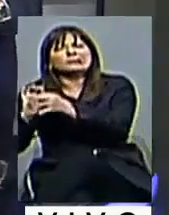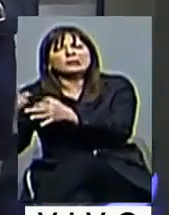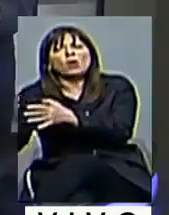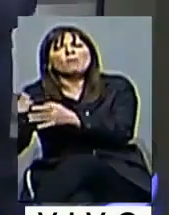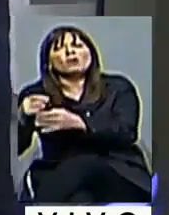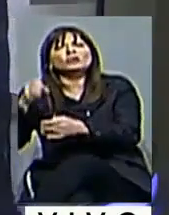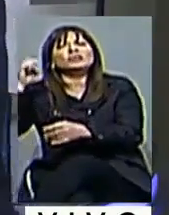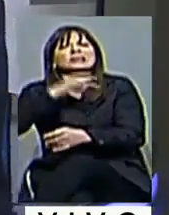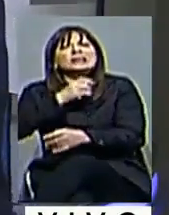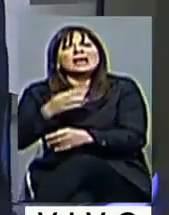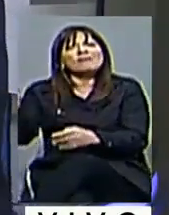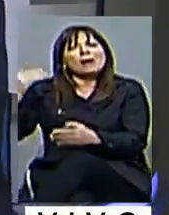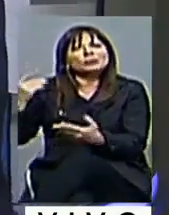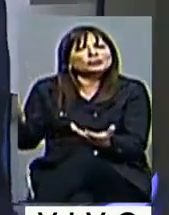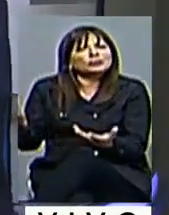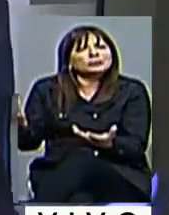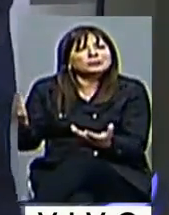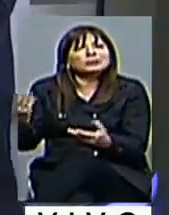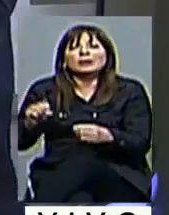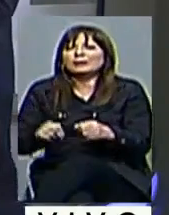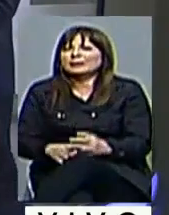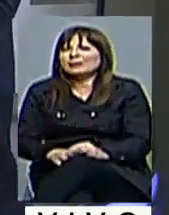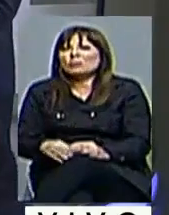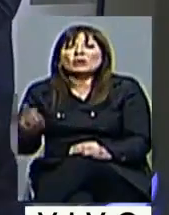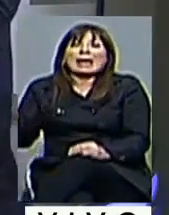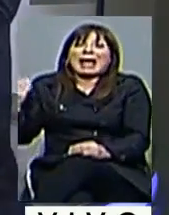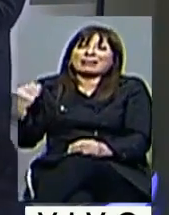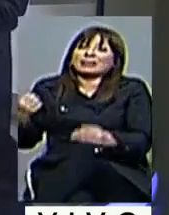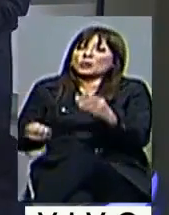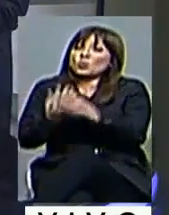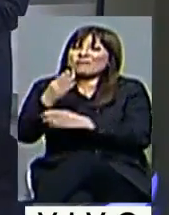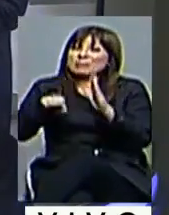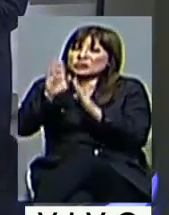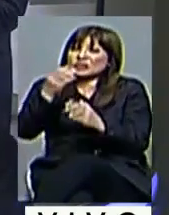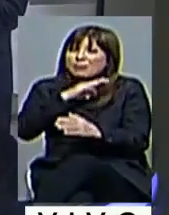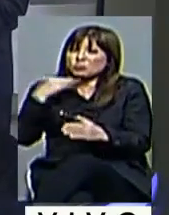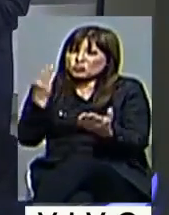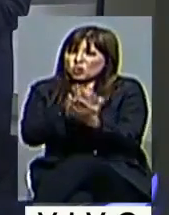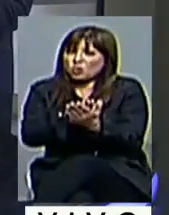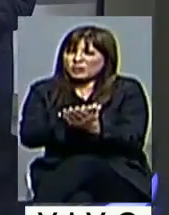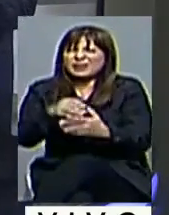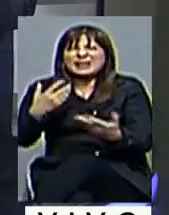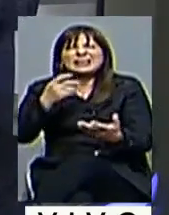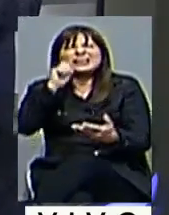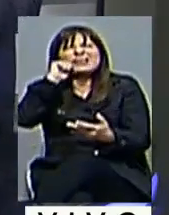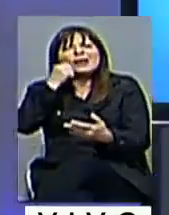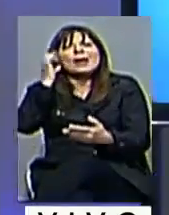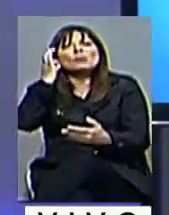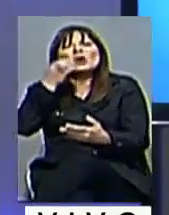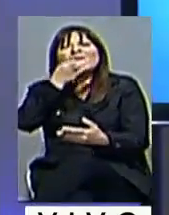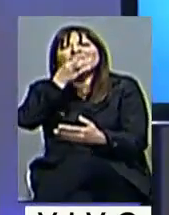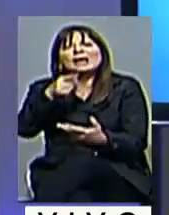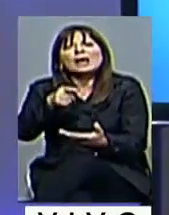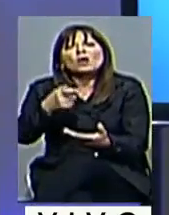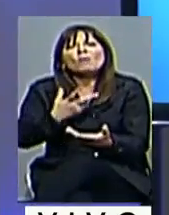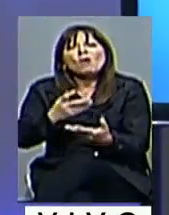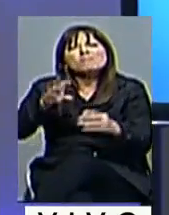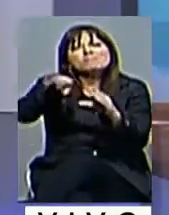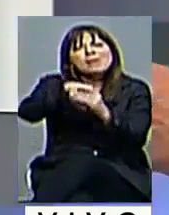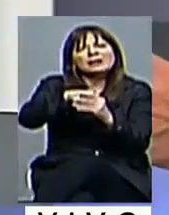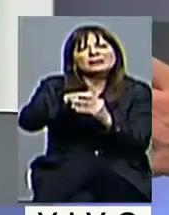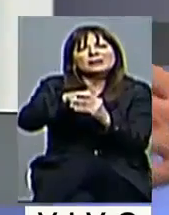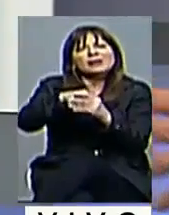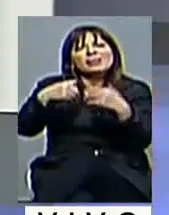los mismos dirigentes de la Nueva Mayoría, la Nueva Mayoría murió. Entonces, está reflejando parte de la democracia cristiana o se